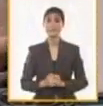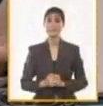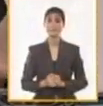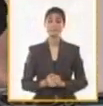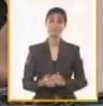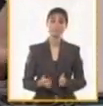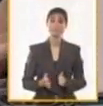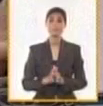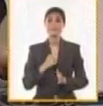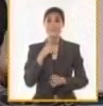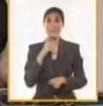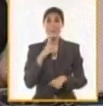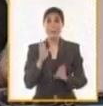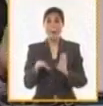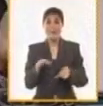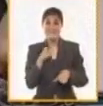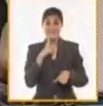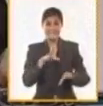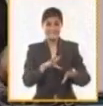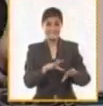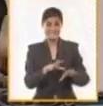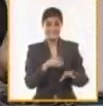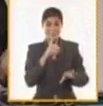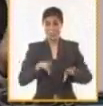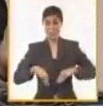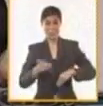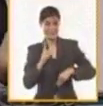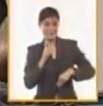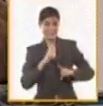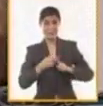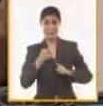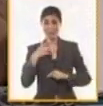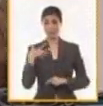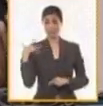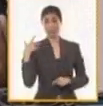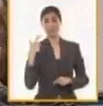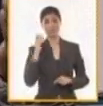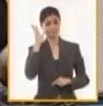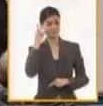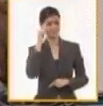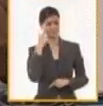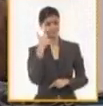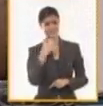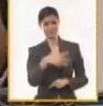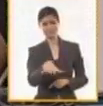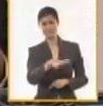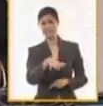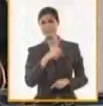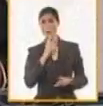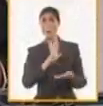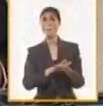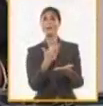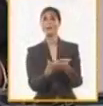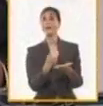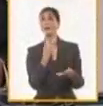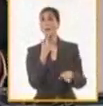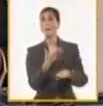hayan menospreciado, que no hayan dado la relevancia que debían haberle dado a una propuesta